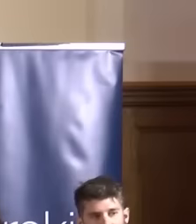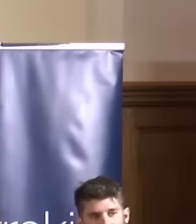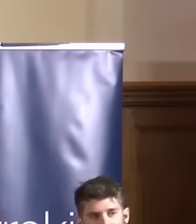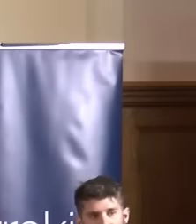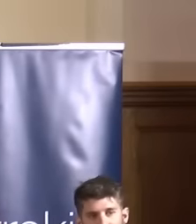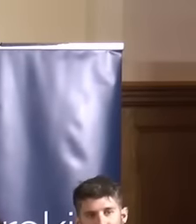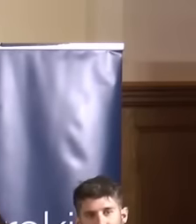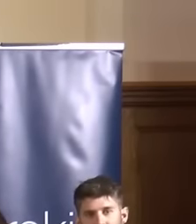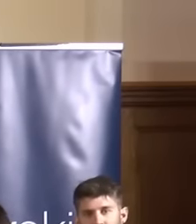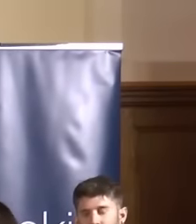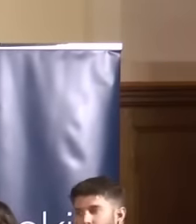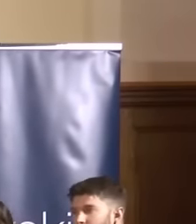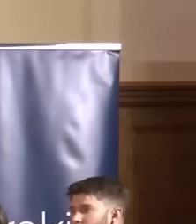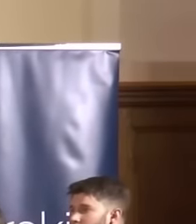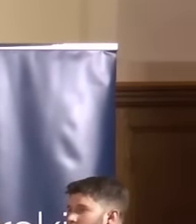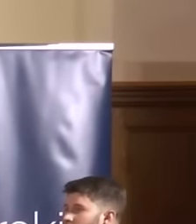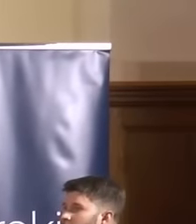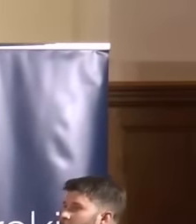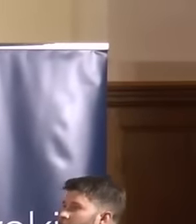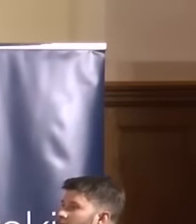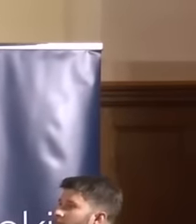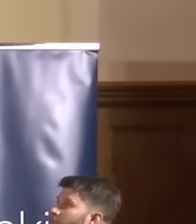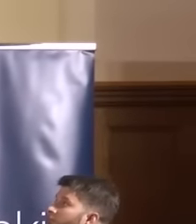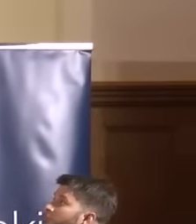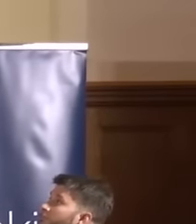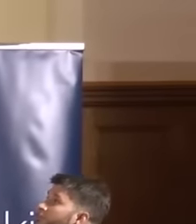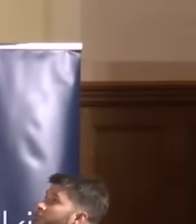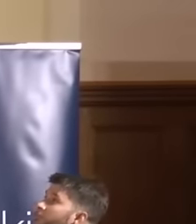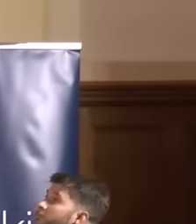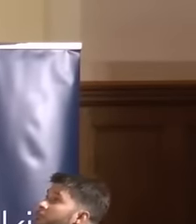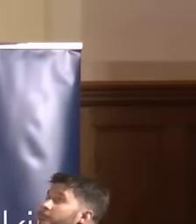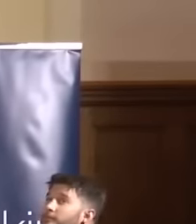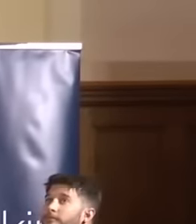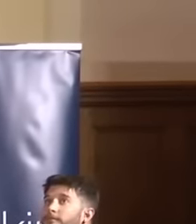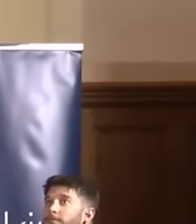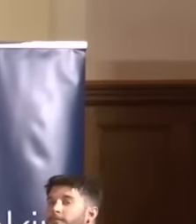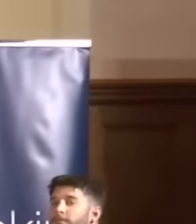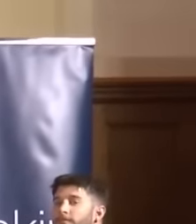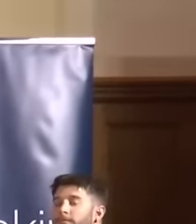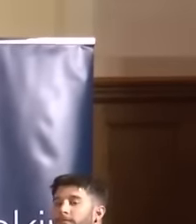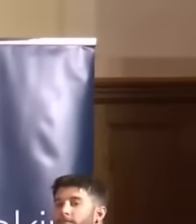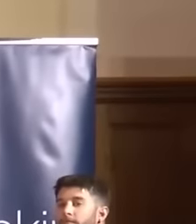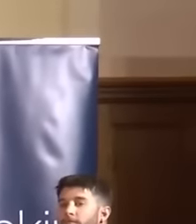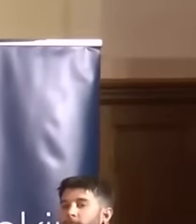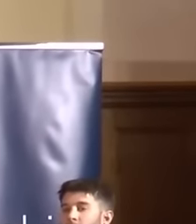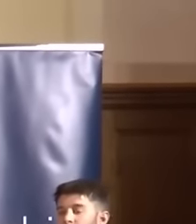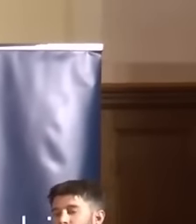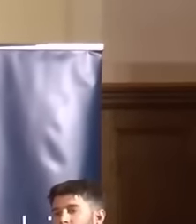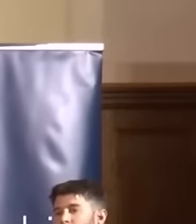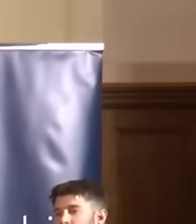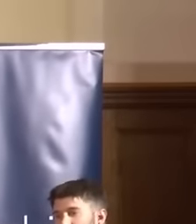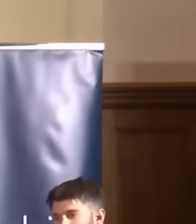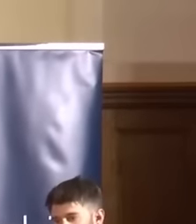sí Ay bueno baú guztioi esrik asko ona